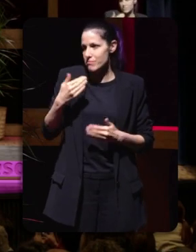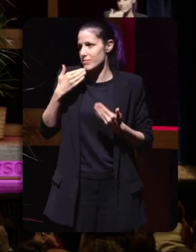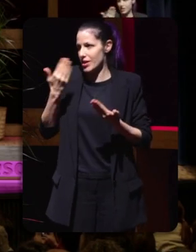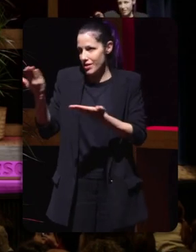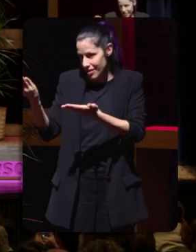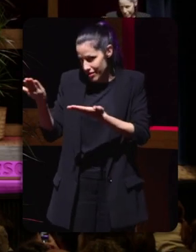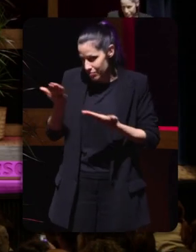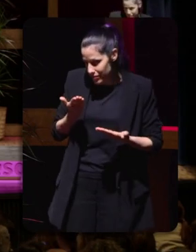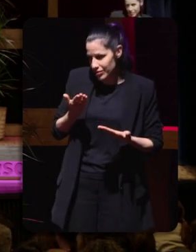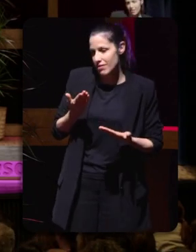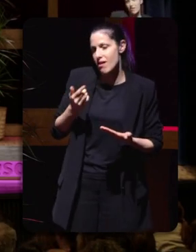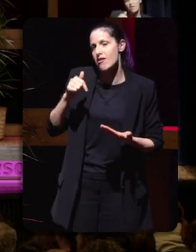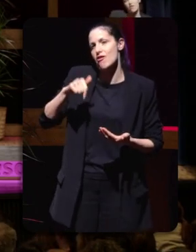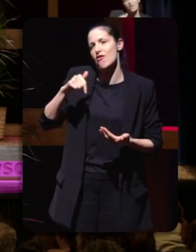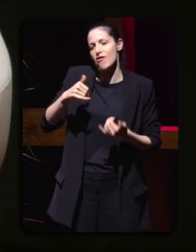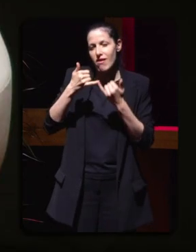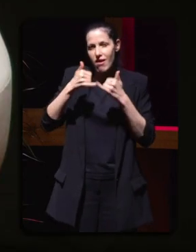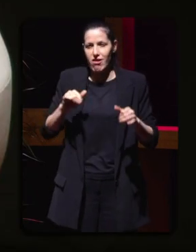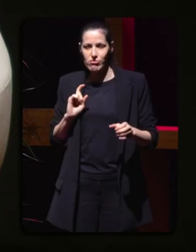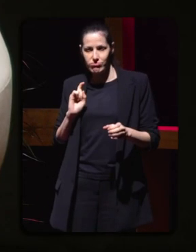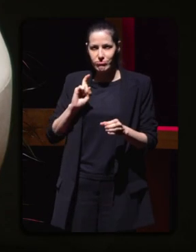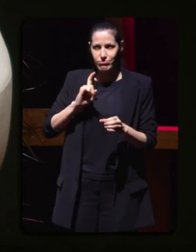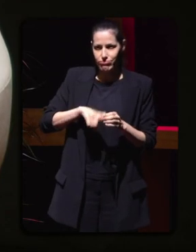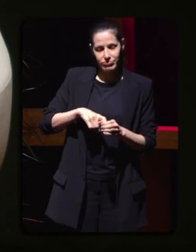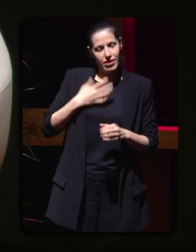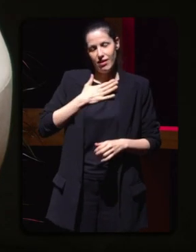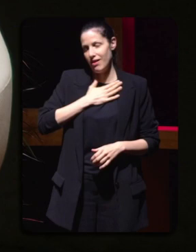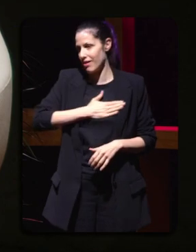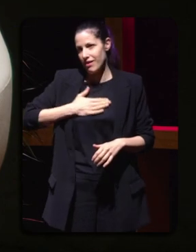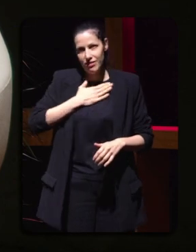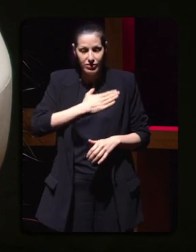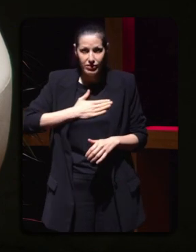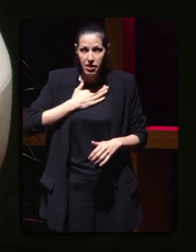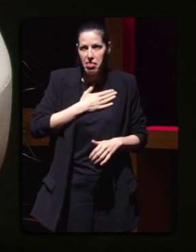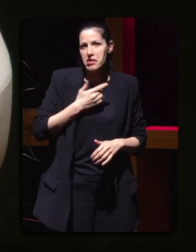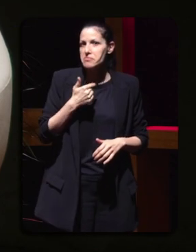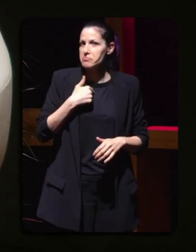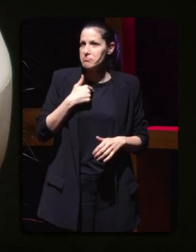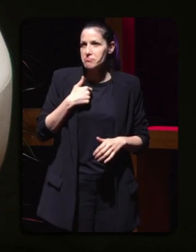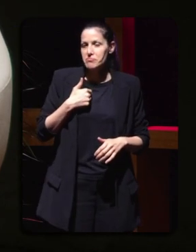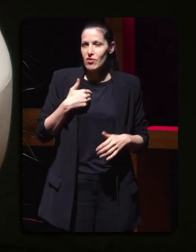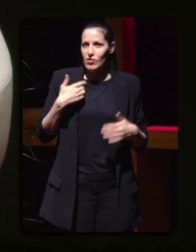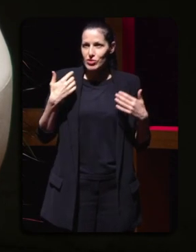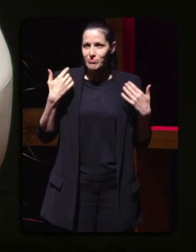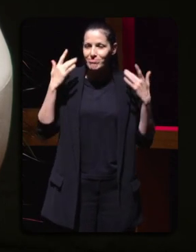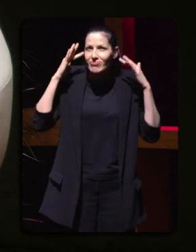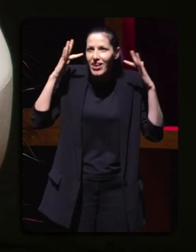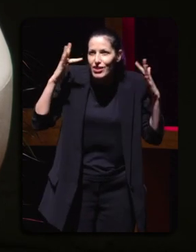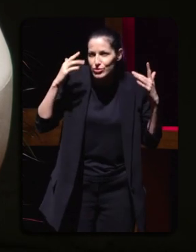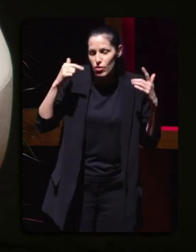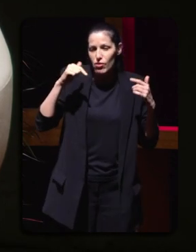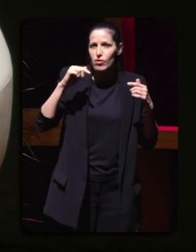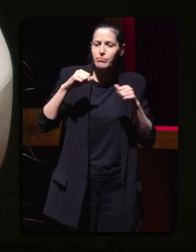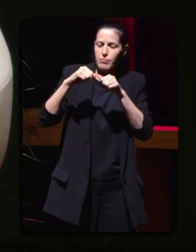de y de participar en este en este encuentro que la verdad que he seguido con entusiasmo desde desde Madrid